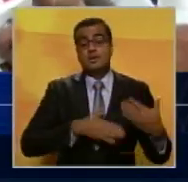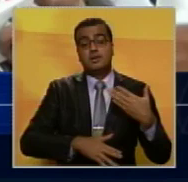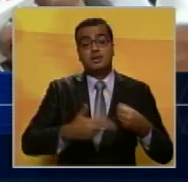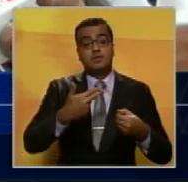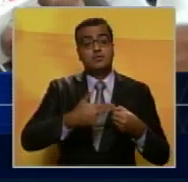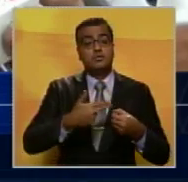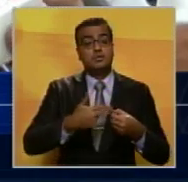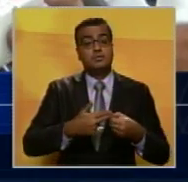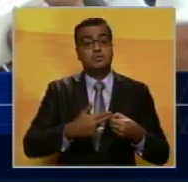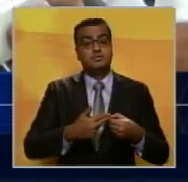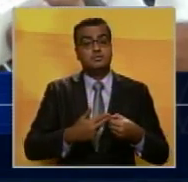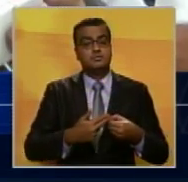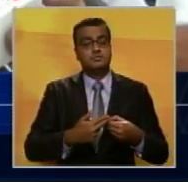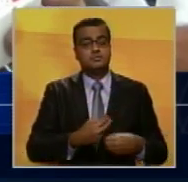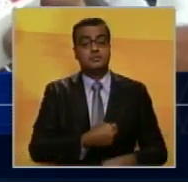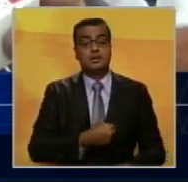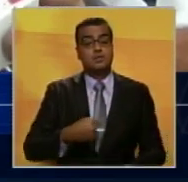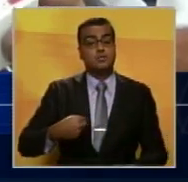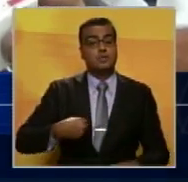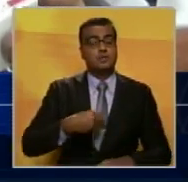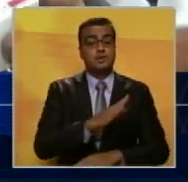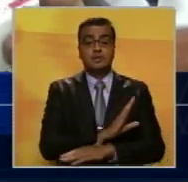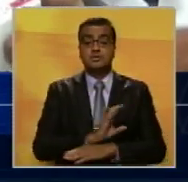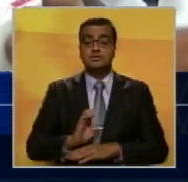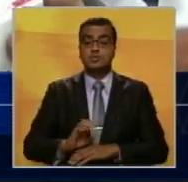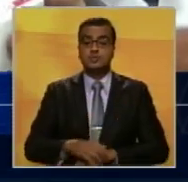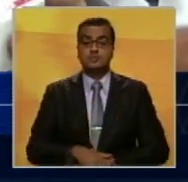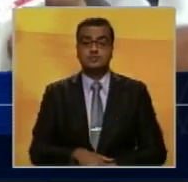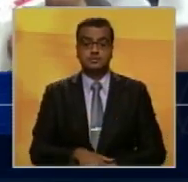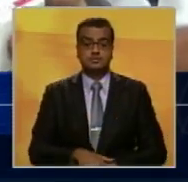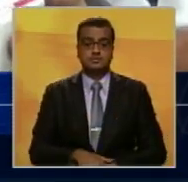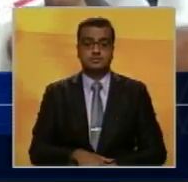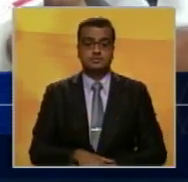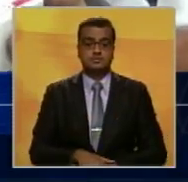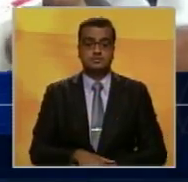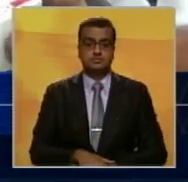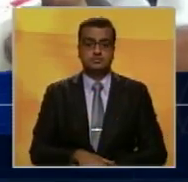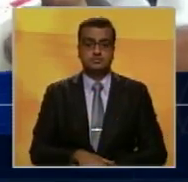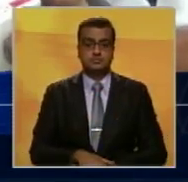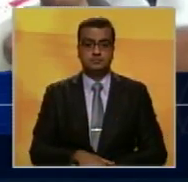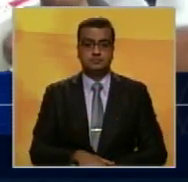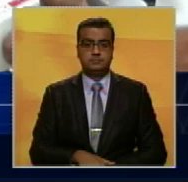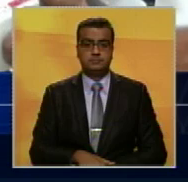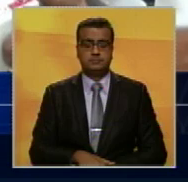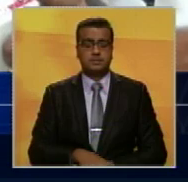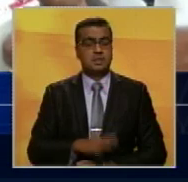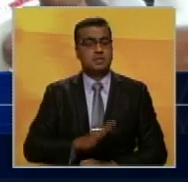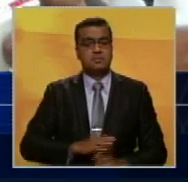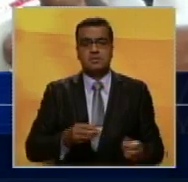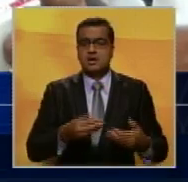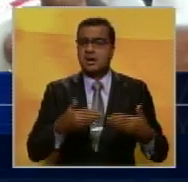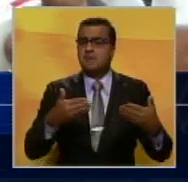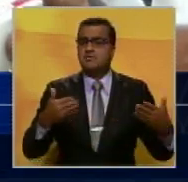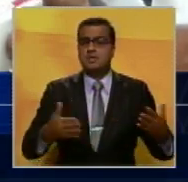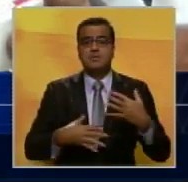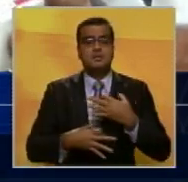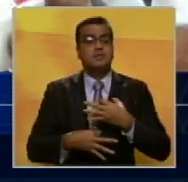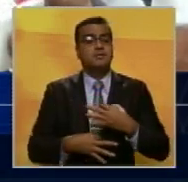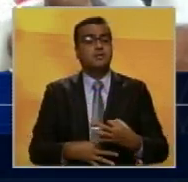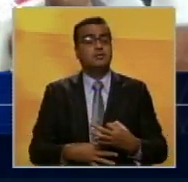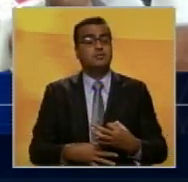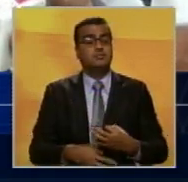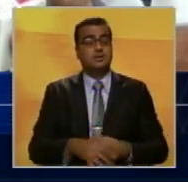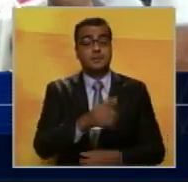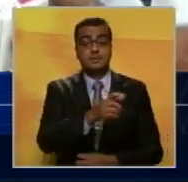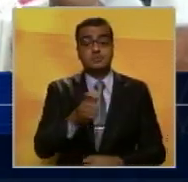cargar combustible a nuestras estaciones. De todas maneras, estamos abiertos para atenderlo a aquellos